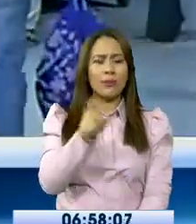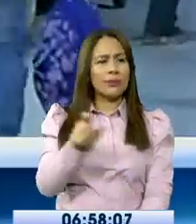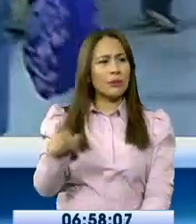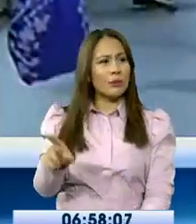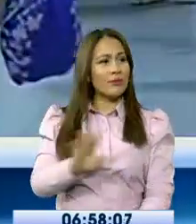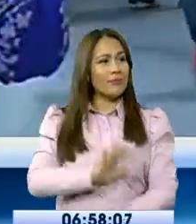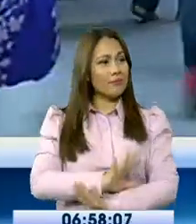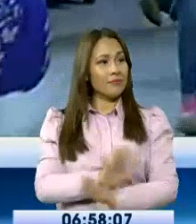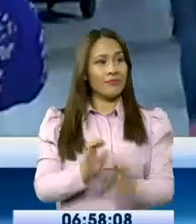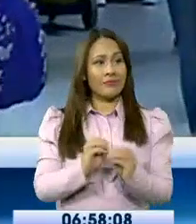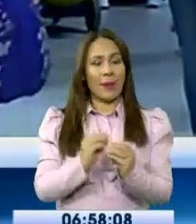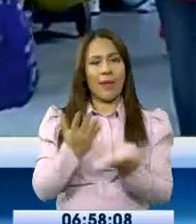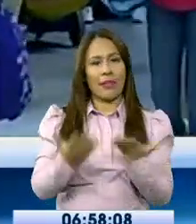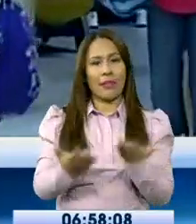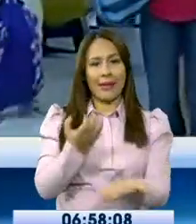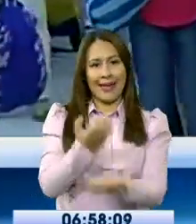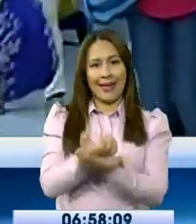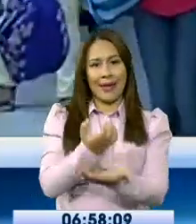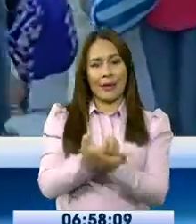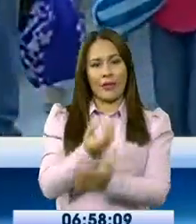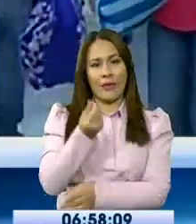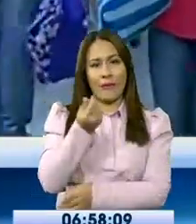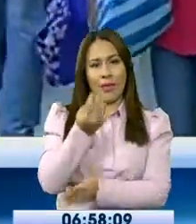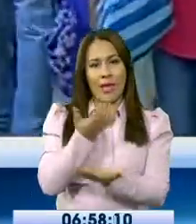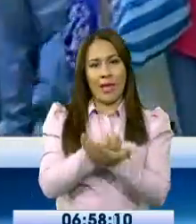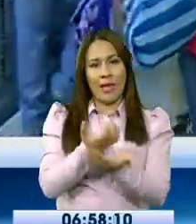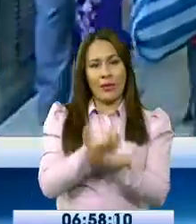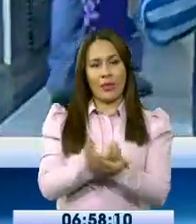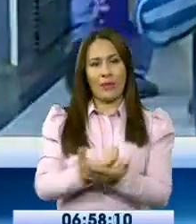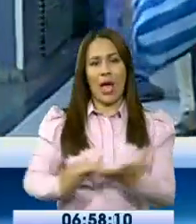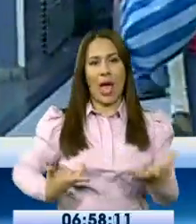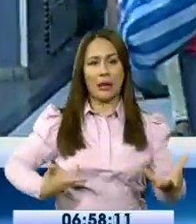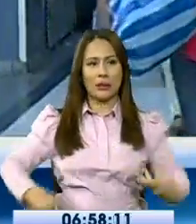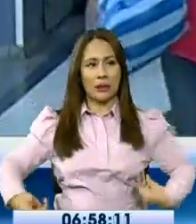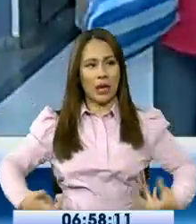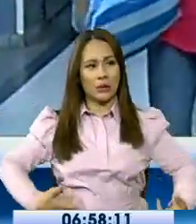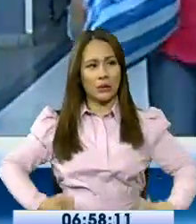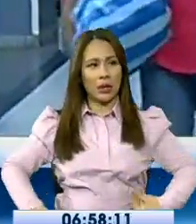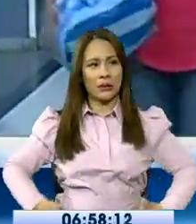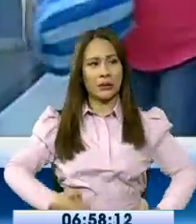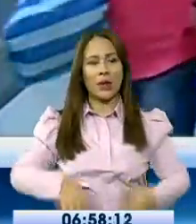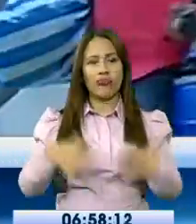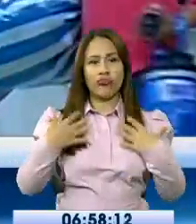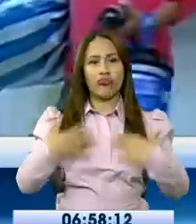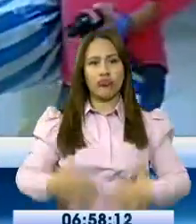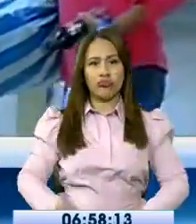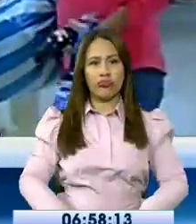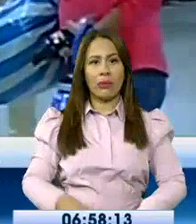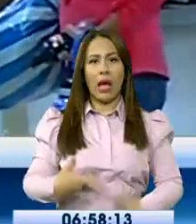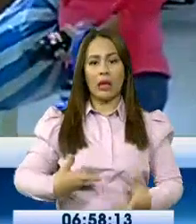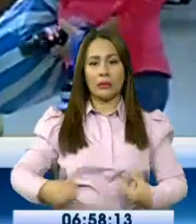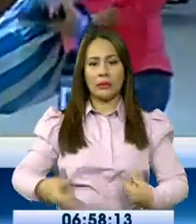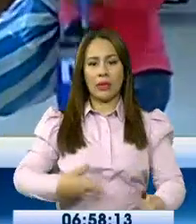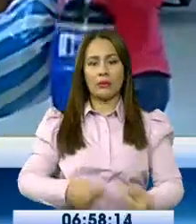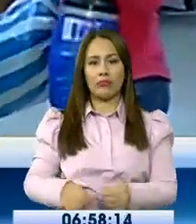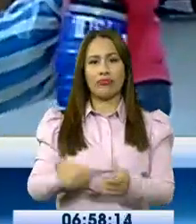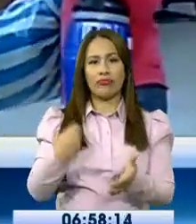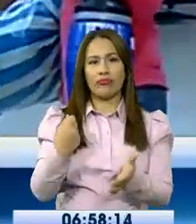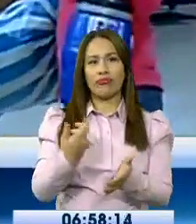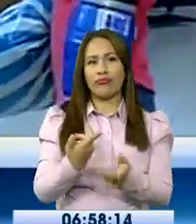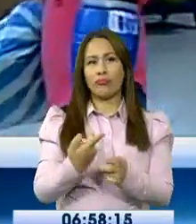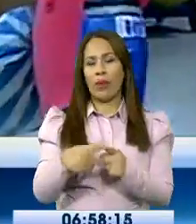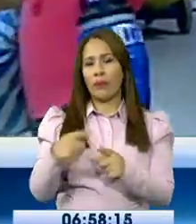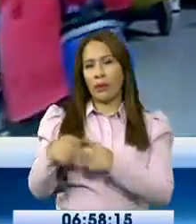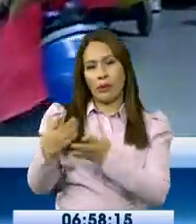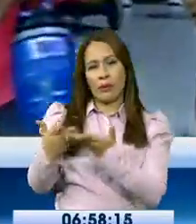¿Será la economía? El dinero, claro. Gasto en los útiles escolares, uniforme. Así es, uniforme,